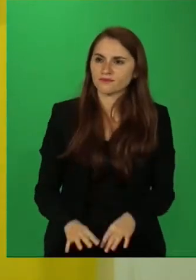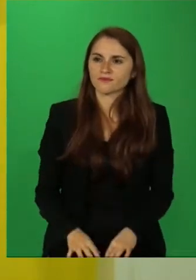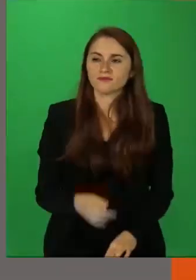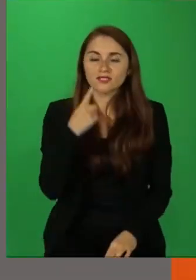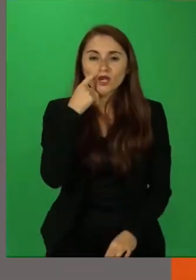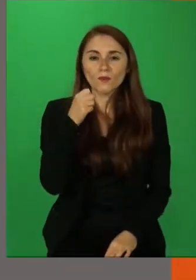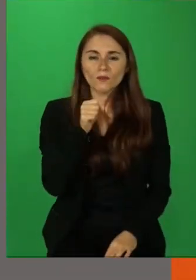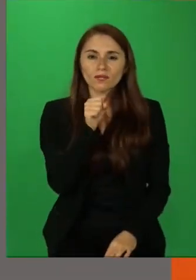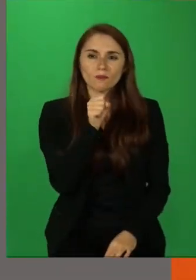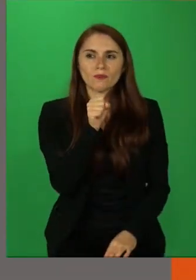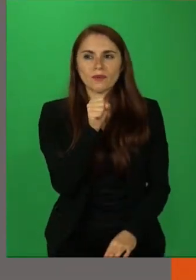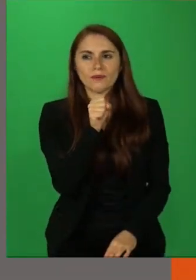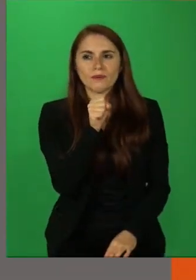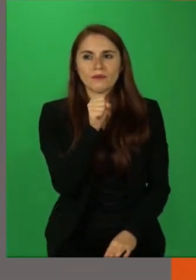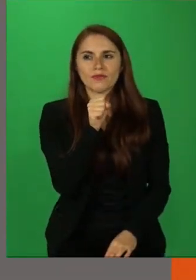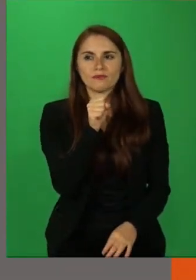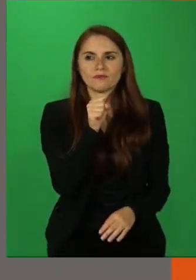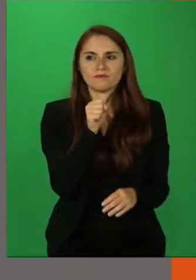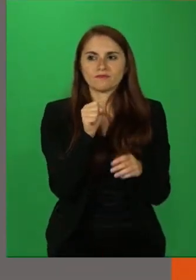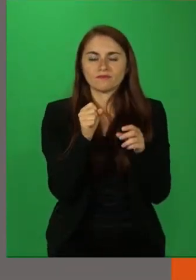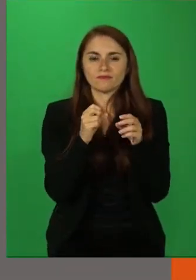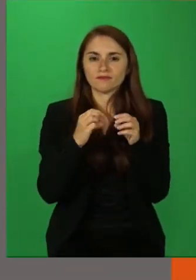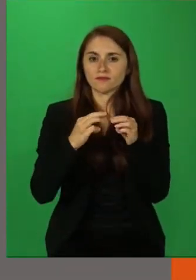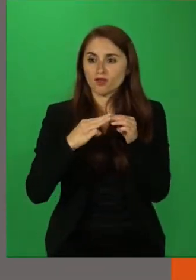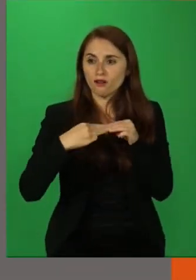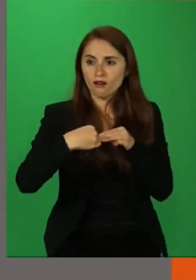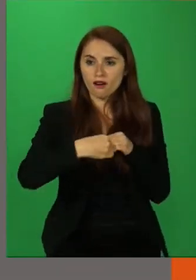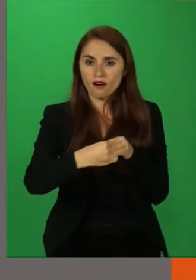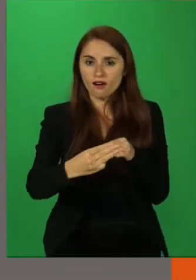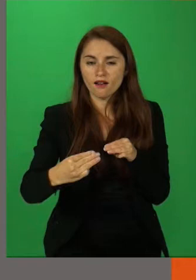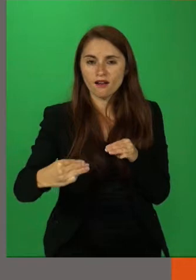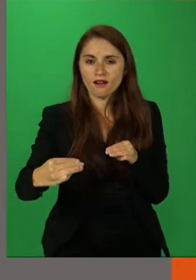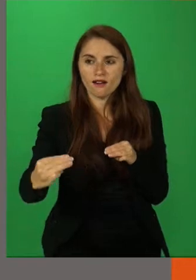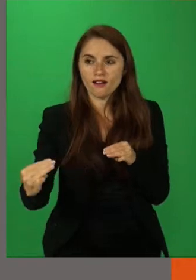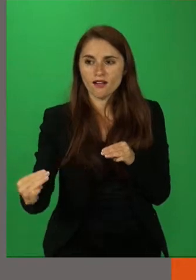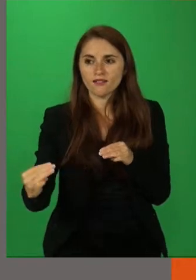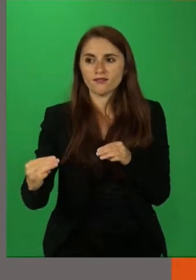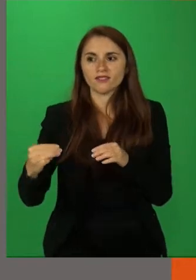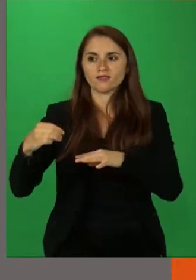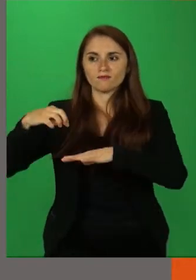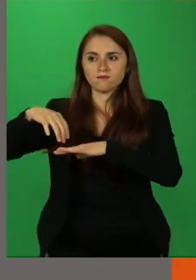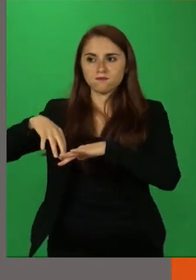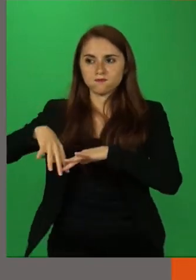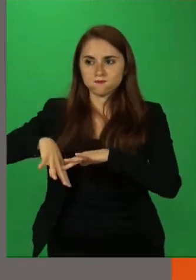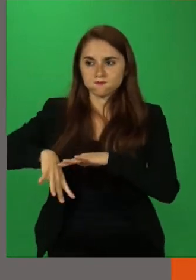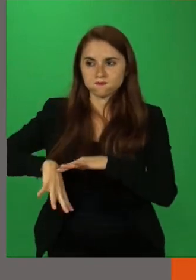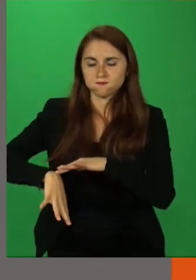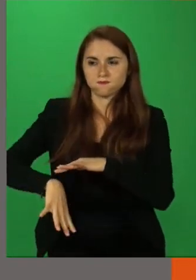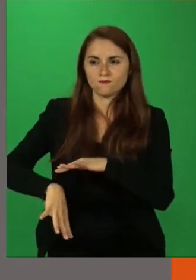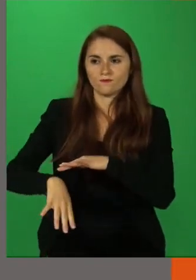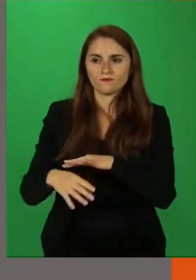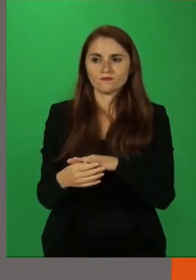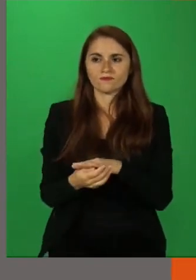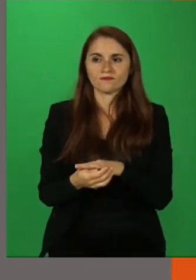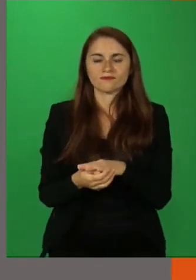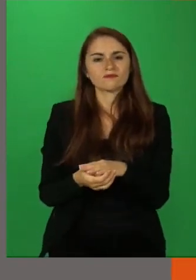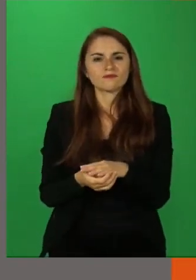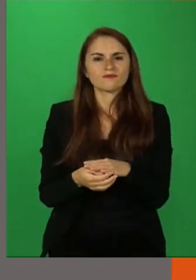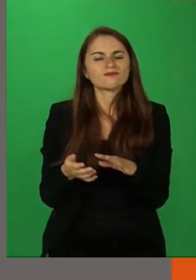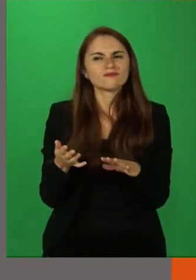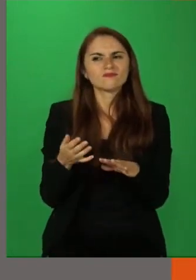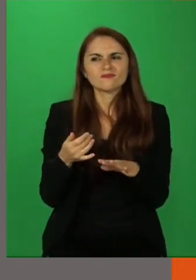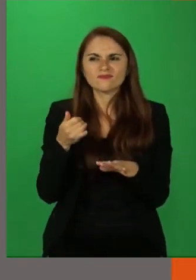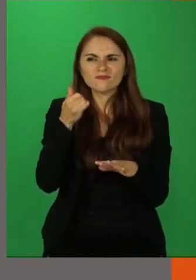micrófono y los cables conectan precisamente a una alcantarilla en donde de ese tubo sale